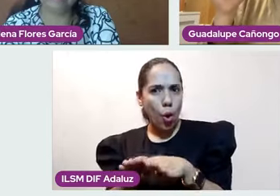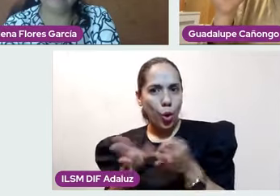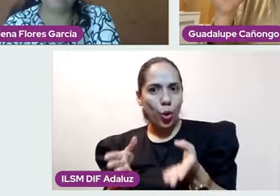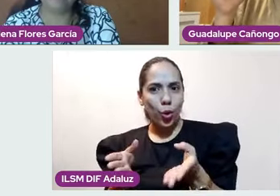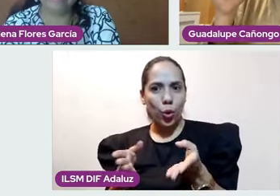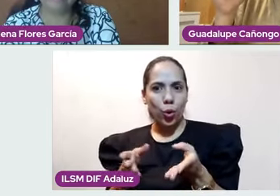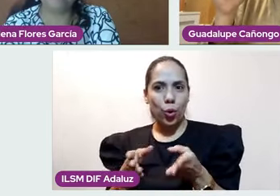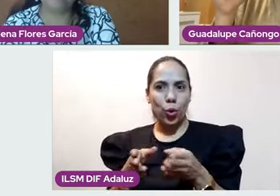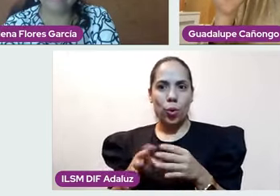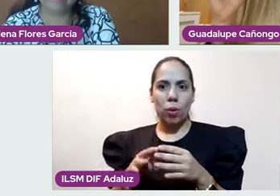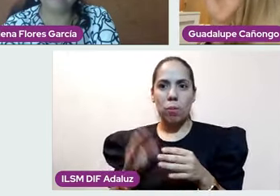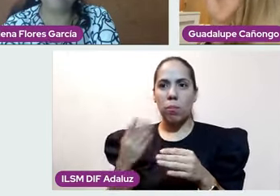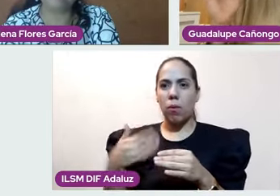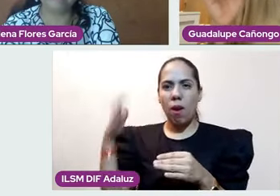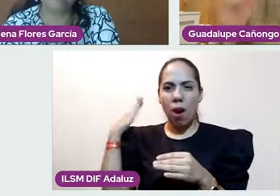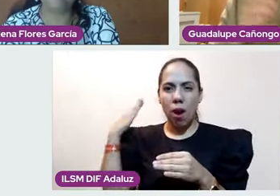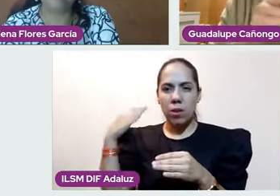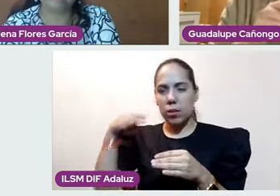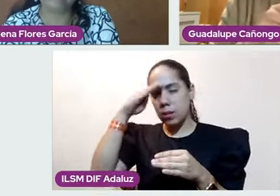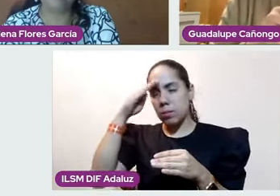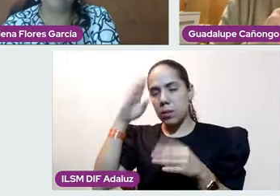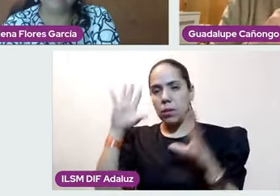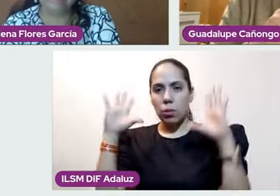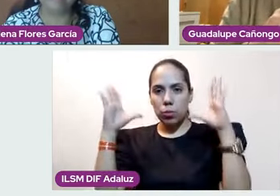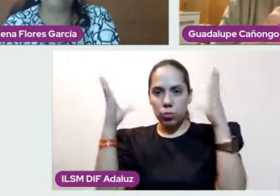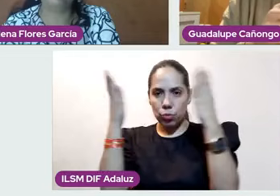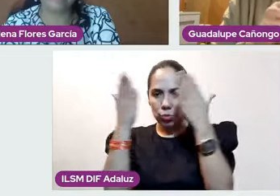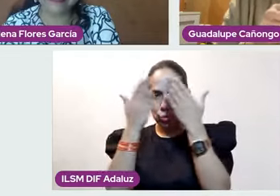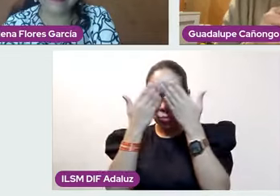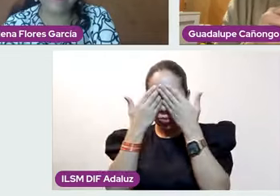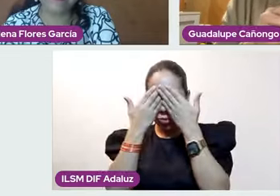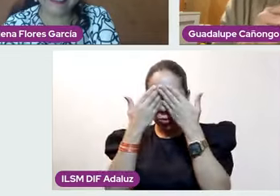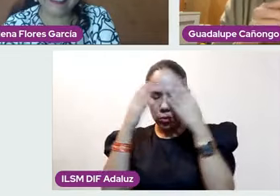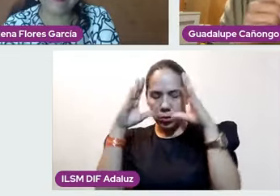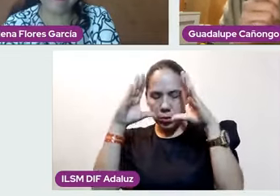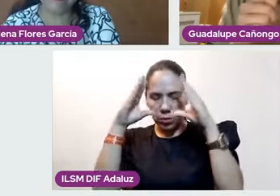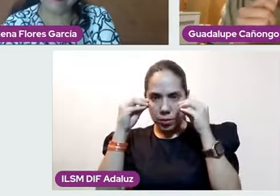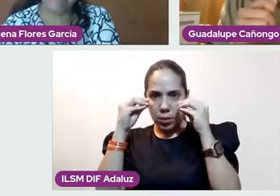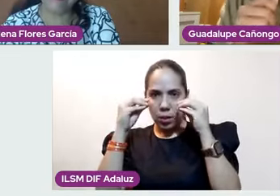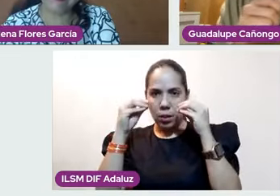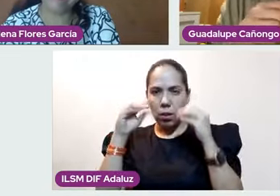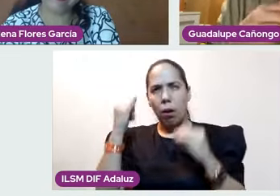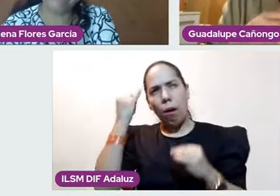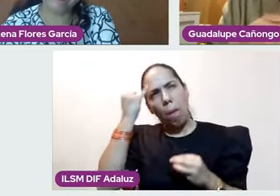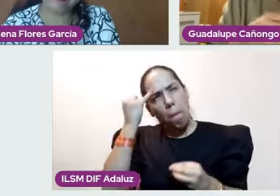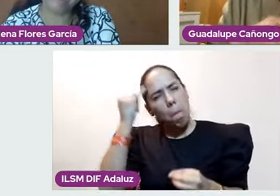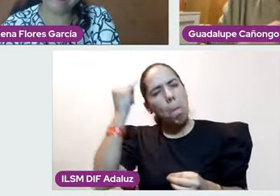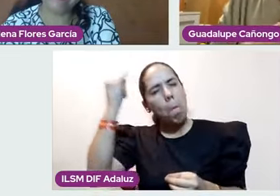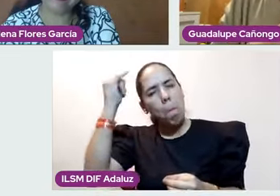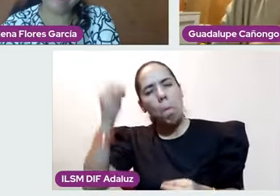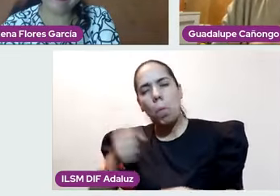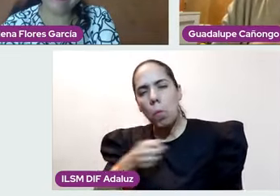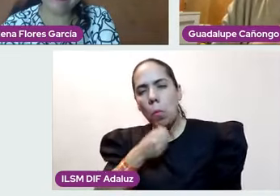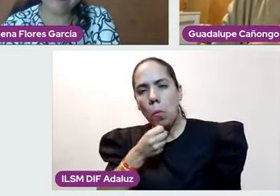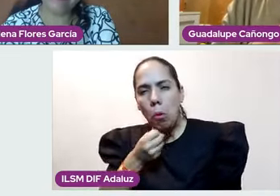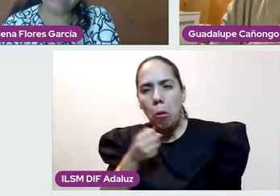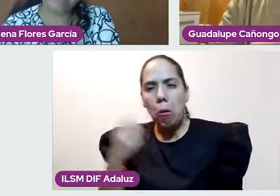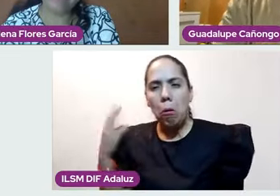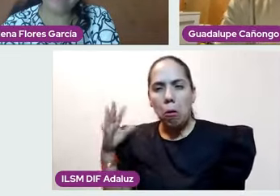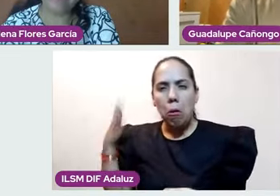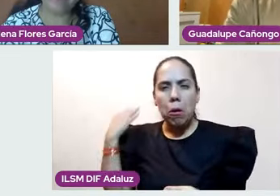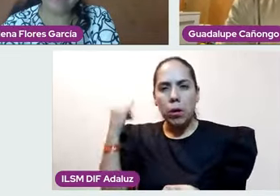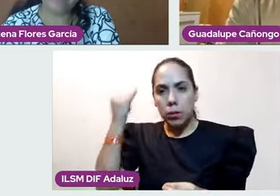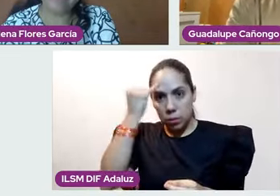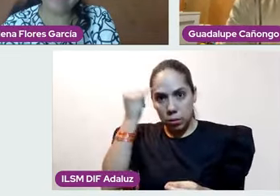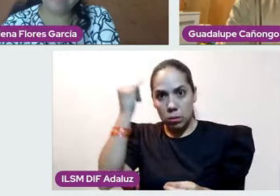ojos e imagina una persona mayor, y uno imaginaba así una persona encorvada y enferma, triste. No,